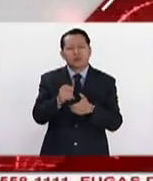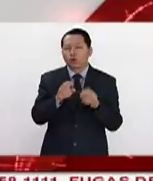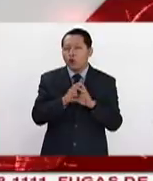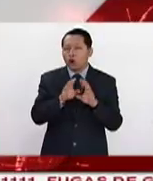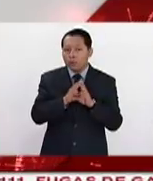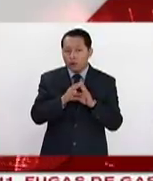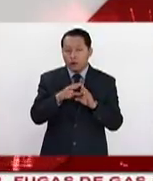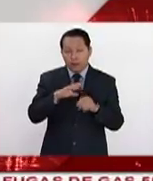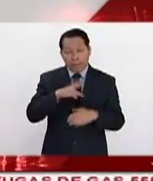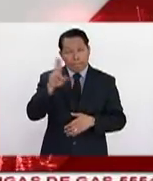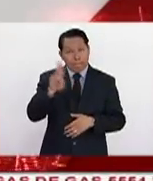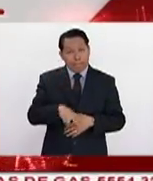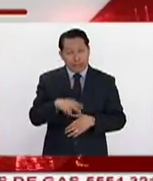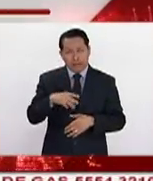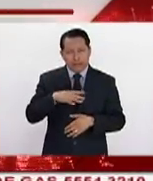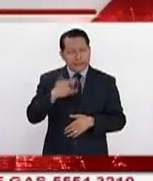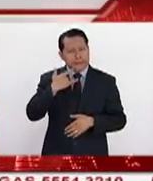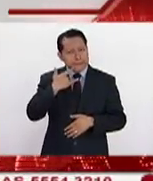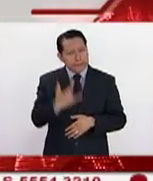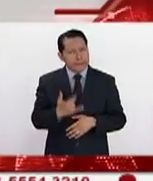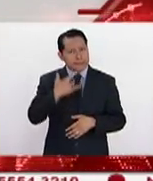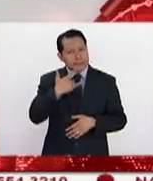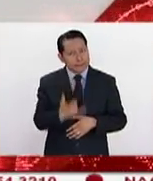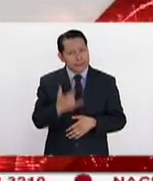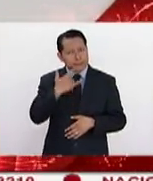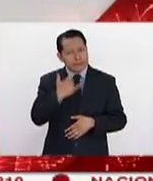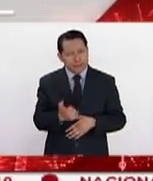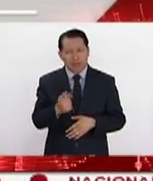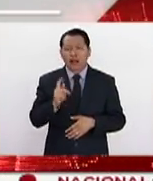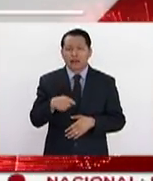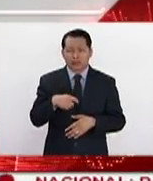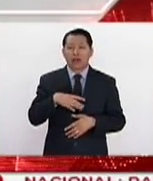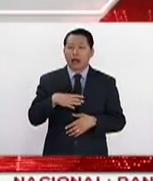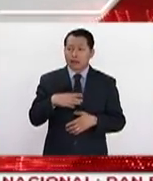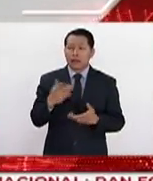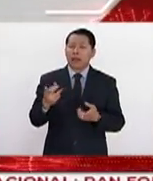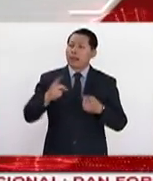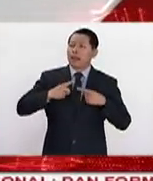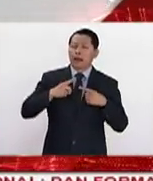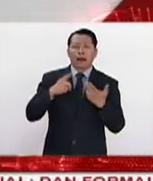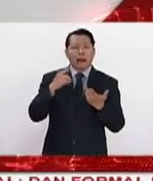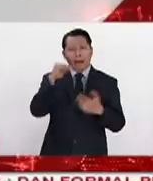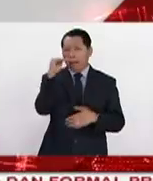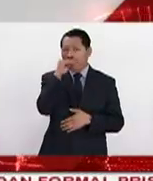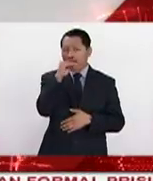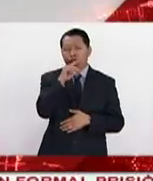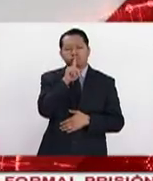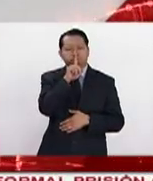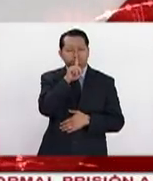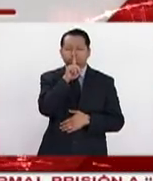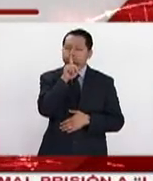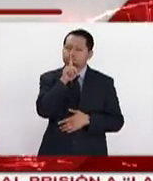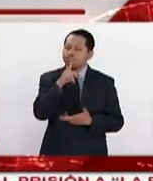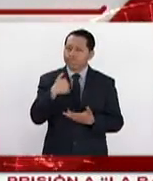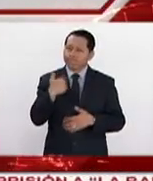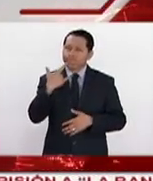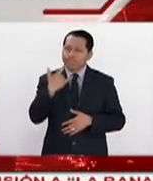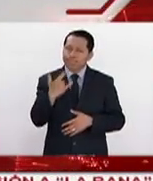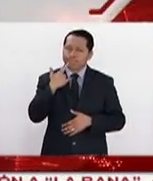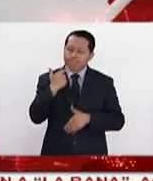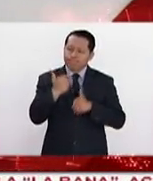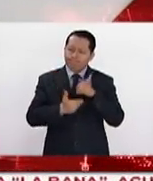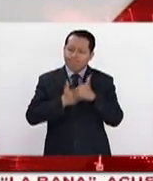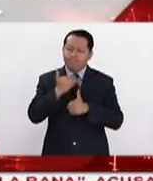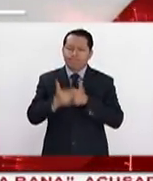de pasos muy difíciles. A mí nadie me ha regalado nada, nos hemos abierto paso, pero pues lo hemos hecho